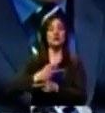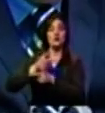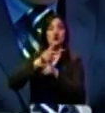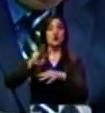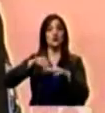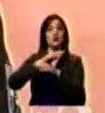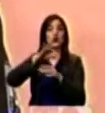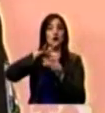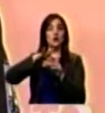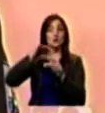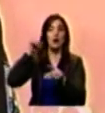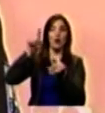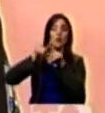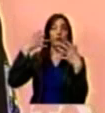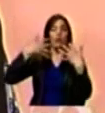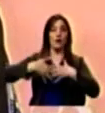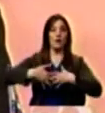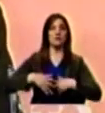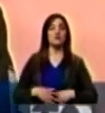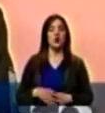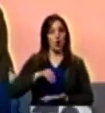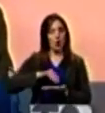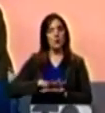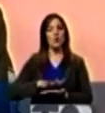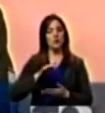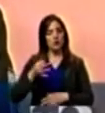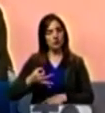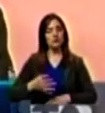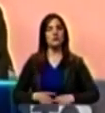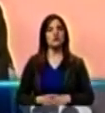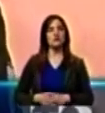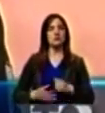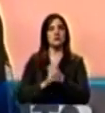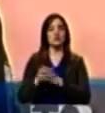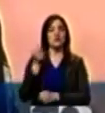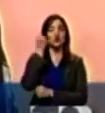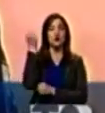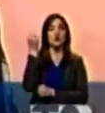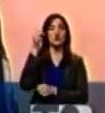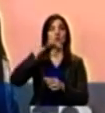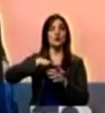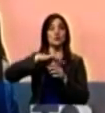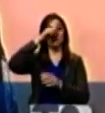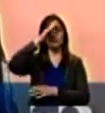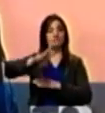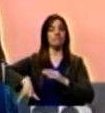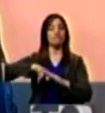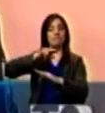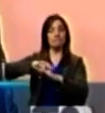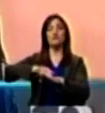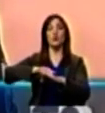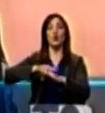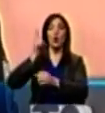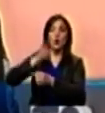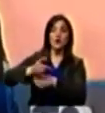Nacional Electoral. Así que ya netamente con lo que tiene que ver con la campaña Tienen Derecho a Votar, Policía Nacional ha dispuesto a